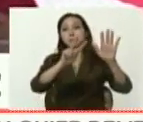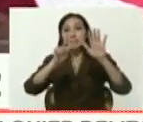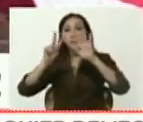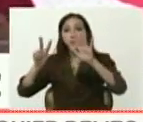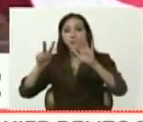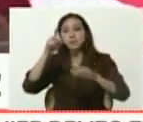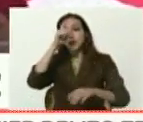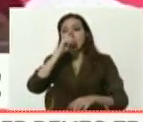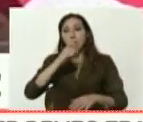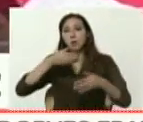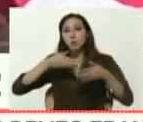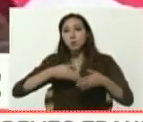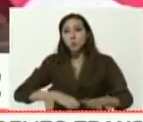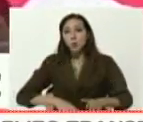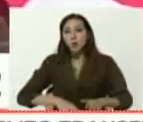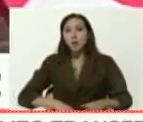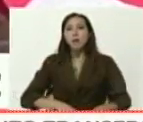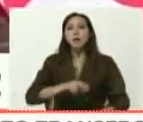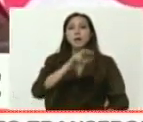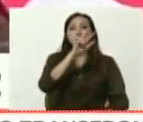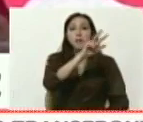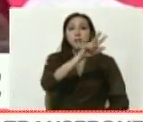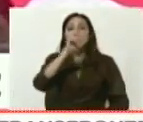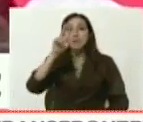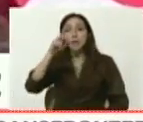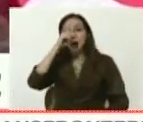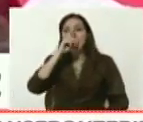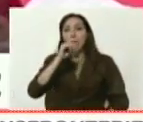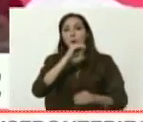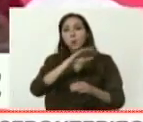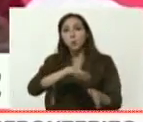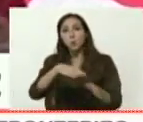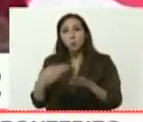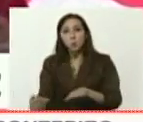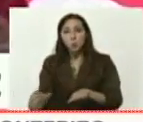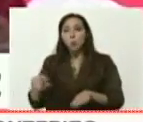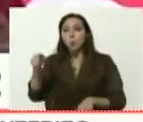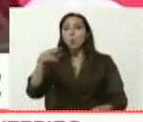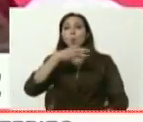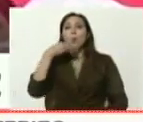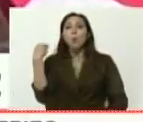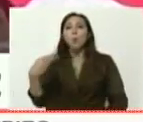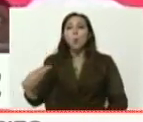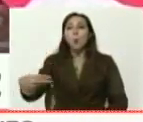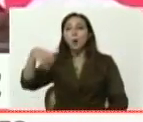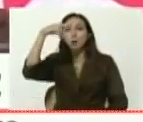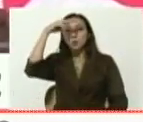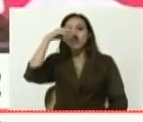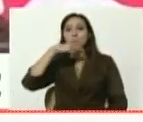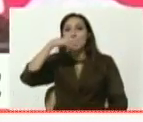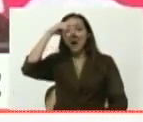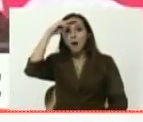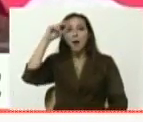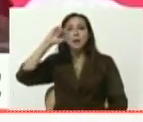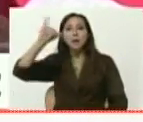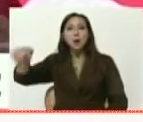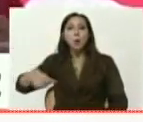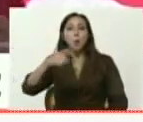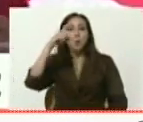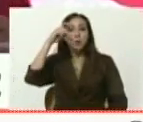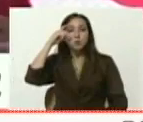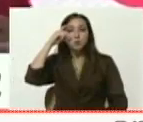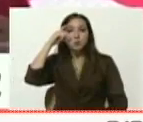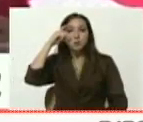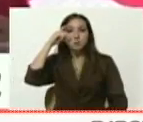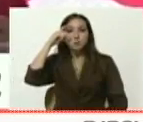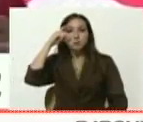43 años de su vida asesinato, el joven camarada maestro Jorge Rodríguez.